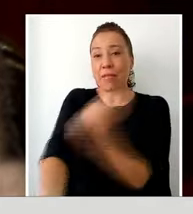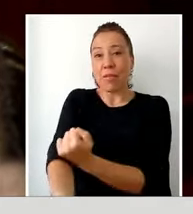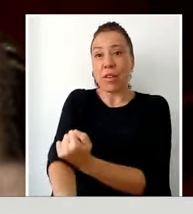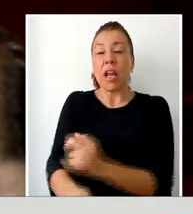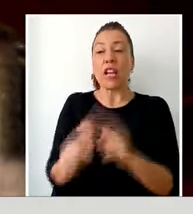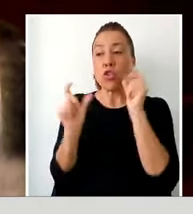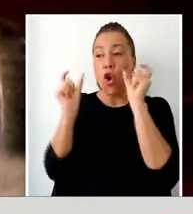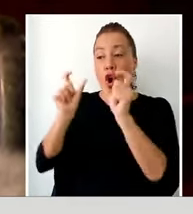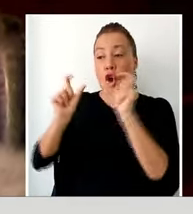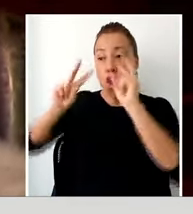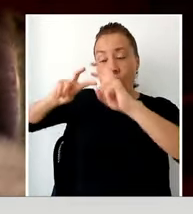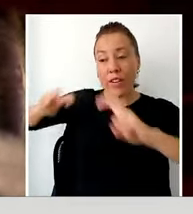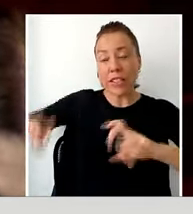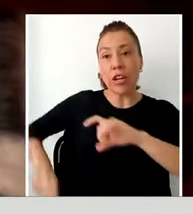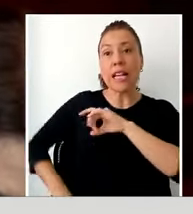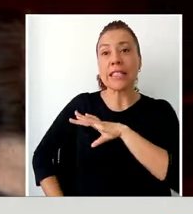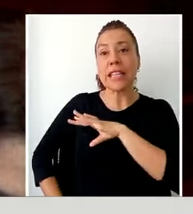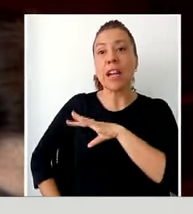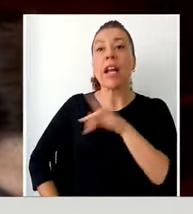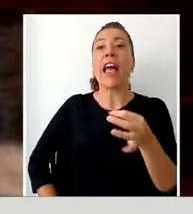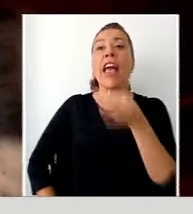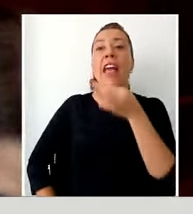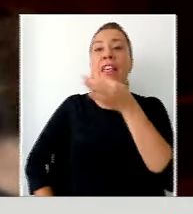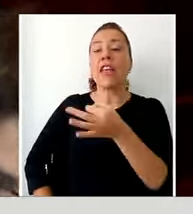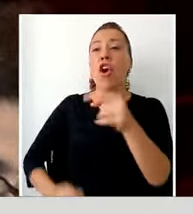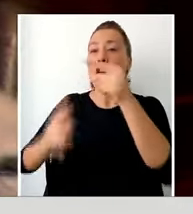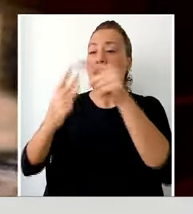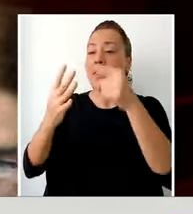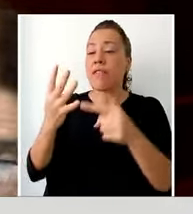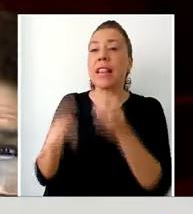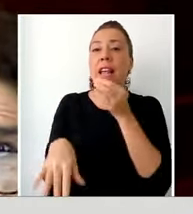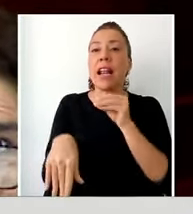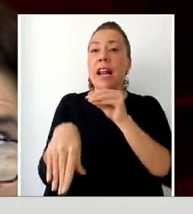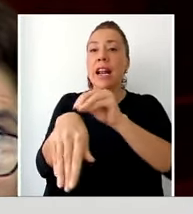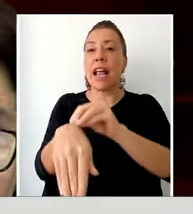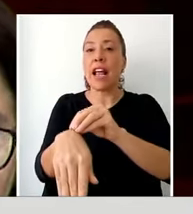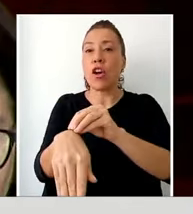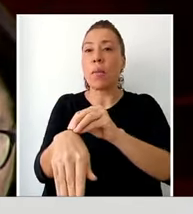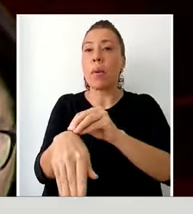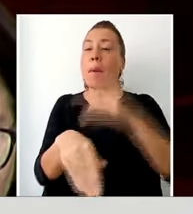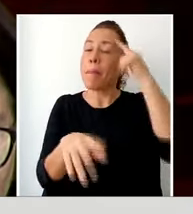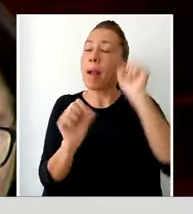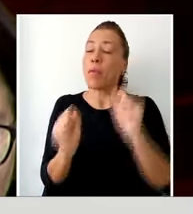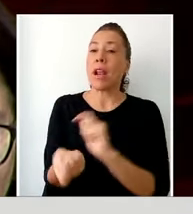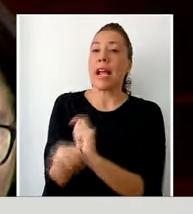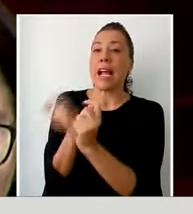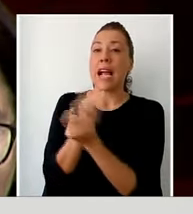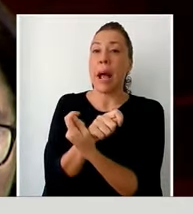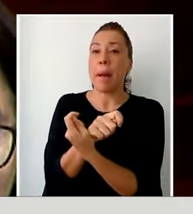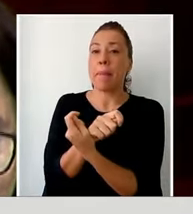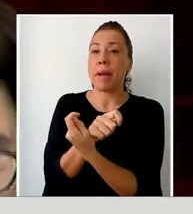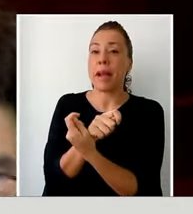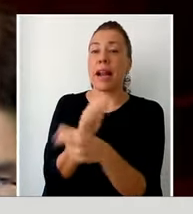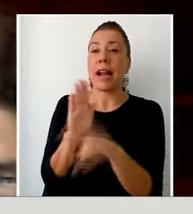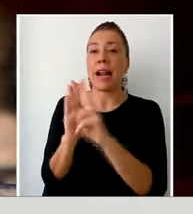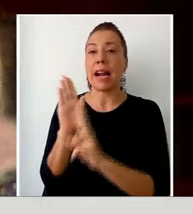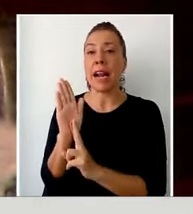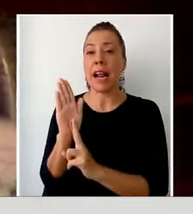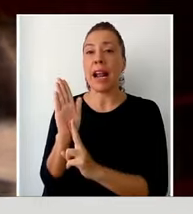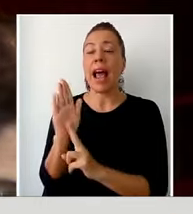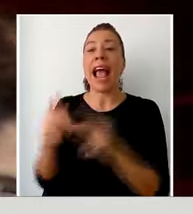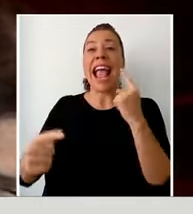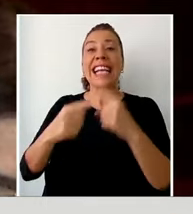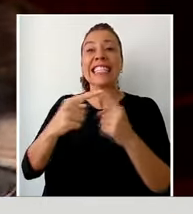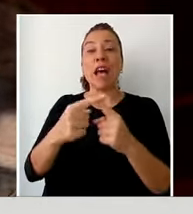por la cual señaló una serie de recomendaciones a fin de adecuar La regulación del doping y las instituciones